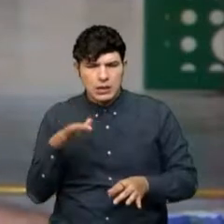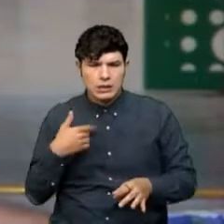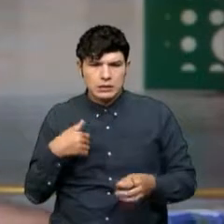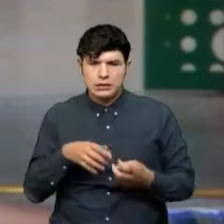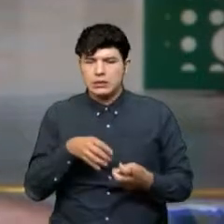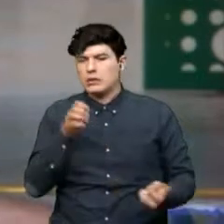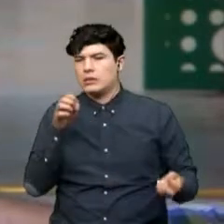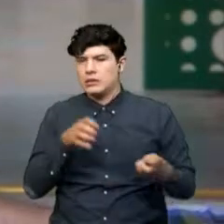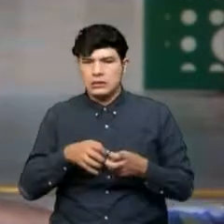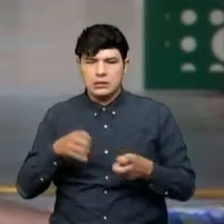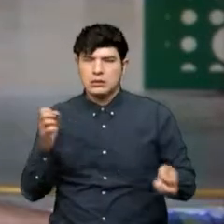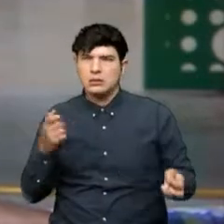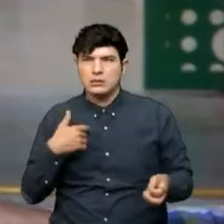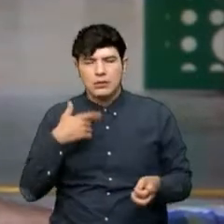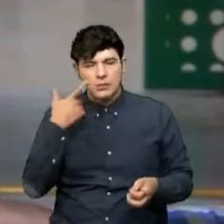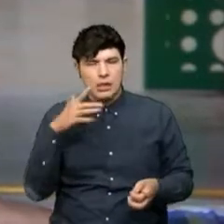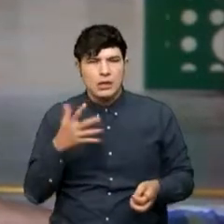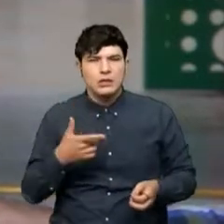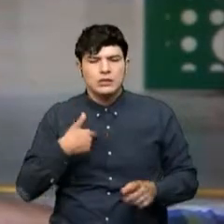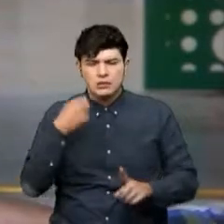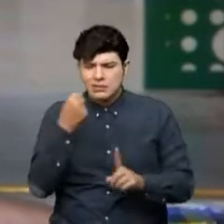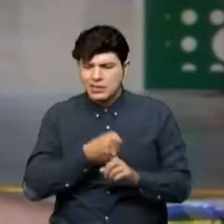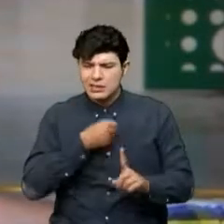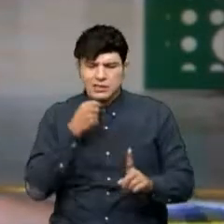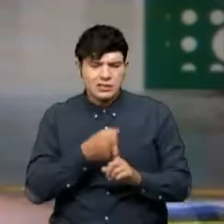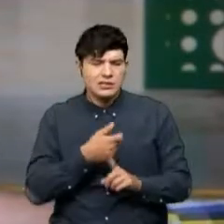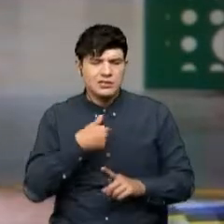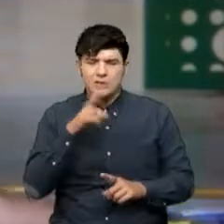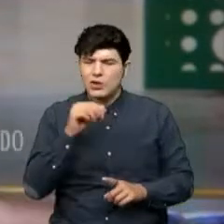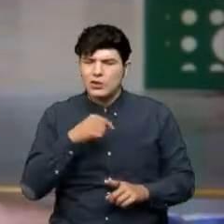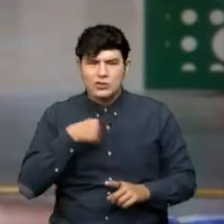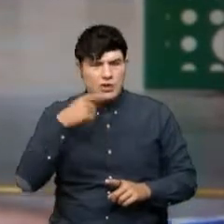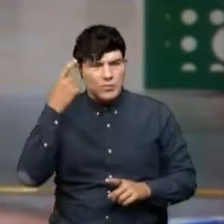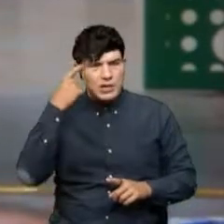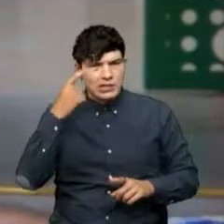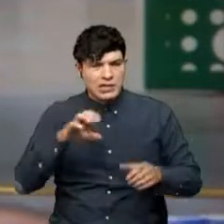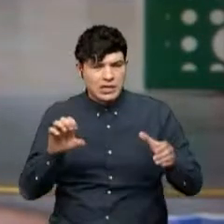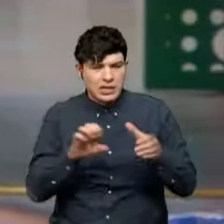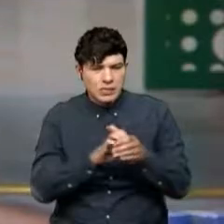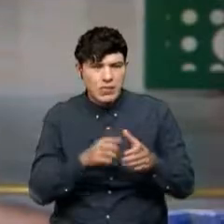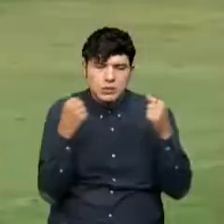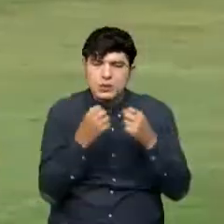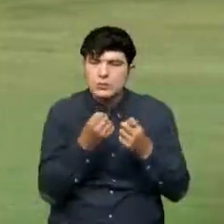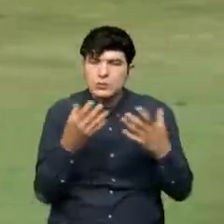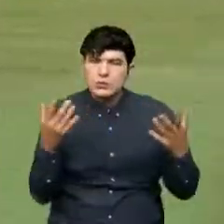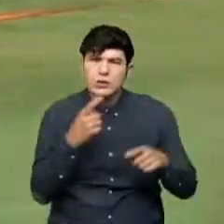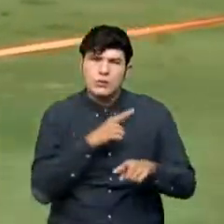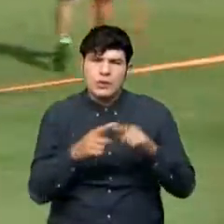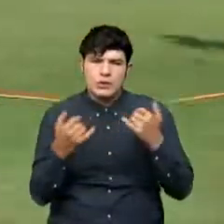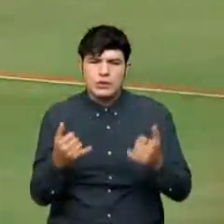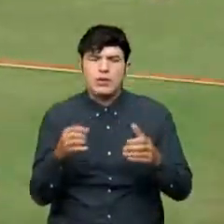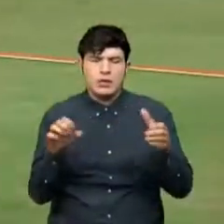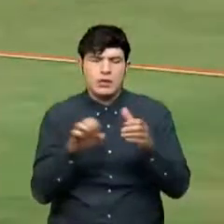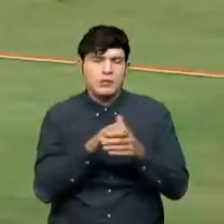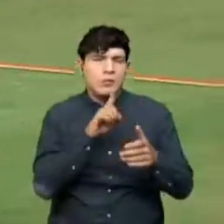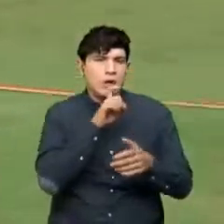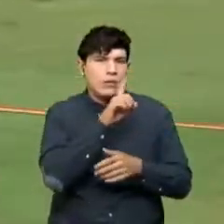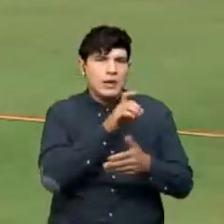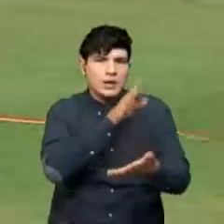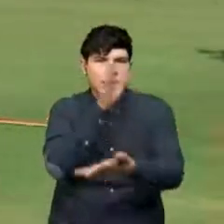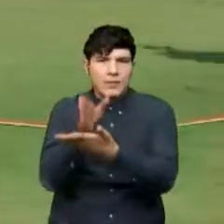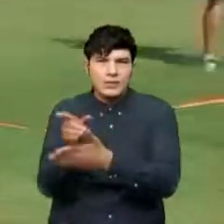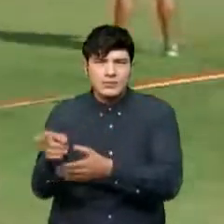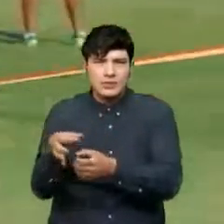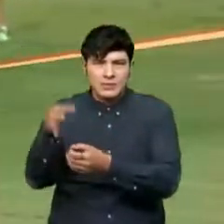y en la mente fue eso traté de pensar en el equipo que estábamos jugando bien en que el equipo estaba estaba bien el defensor central sufrió un golpe